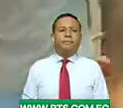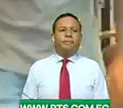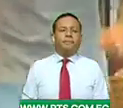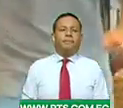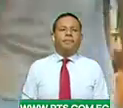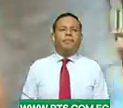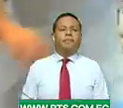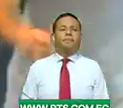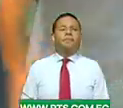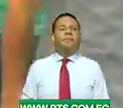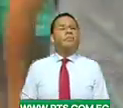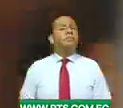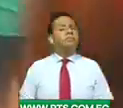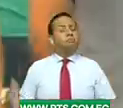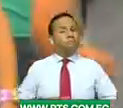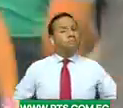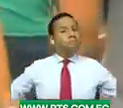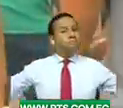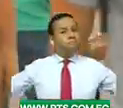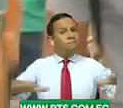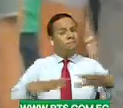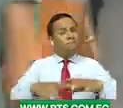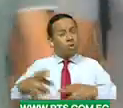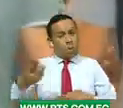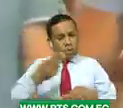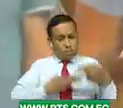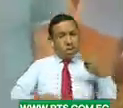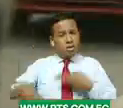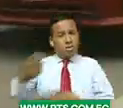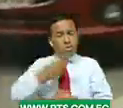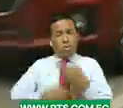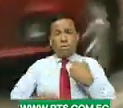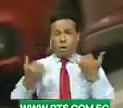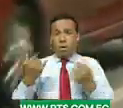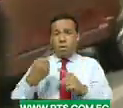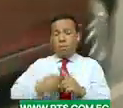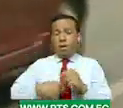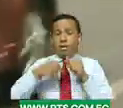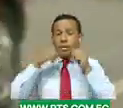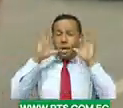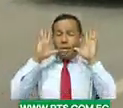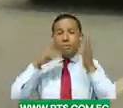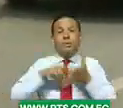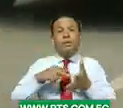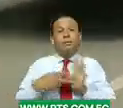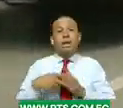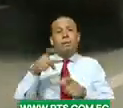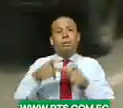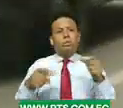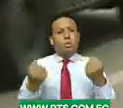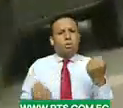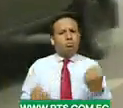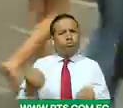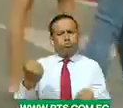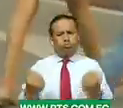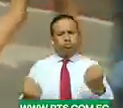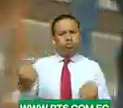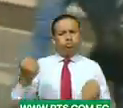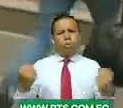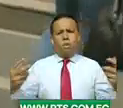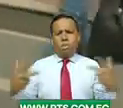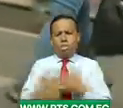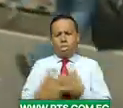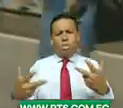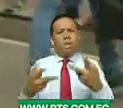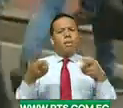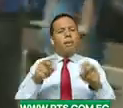El movimiento comercial se incrementa en las últimas semanas del año y por ende hay mayor circulación vehicular y peatonal, lo que genera